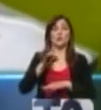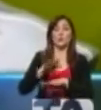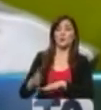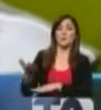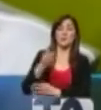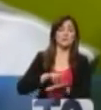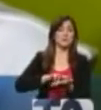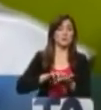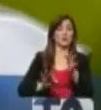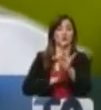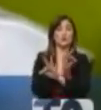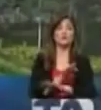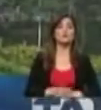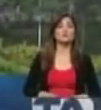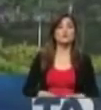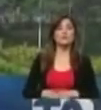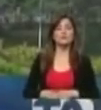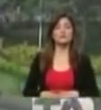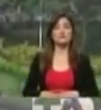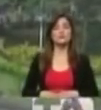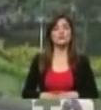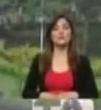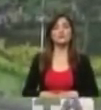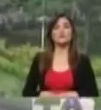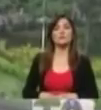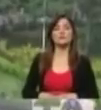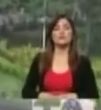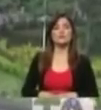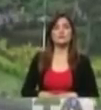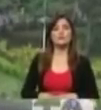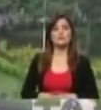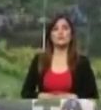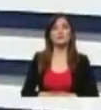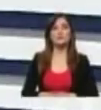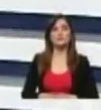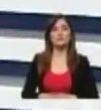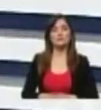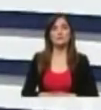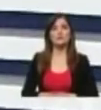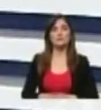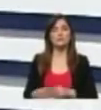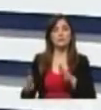a quienes podrían también reemplazar a los compañeros. Desde Santo Domingo, Ramiro Moreira, 24 horas.